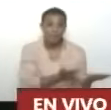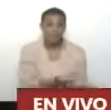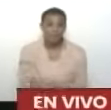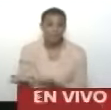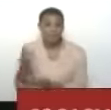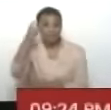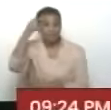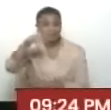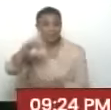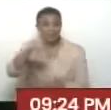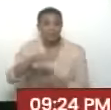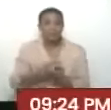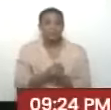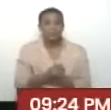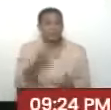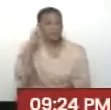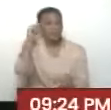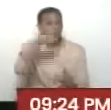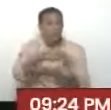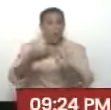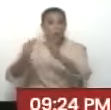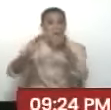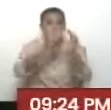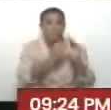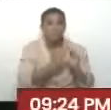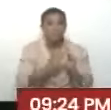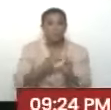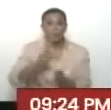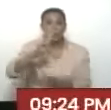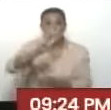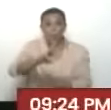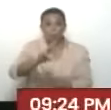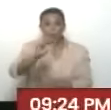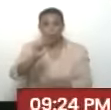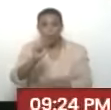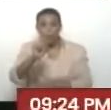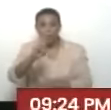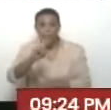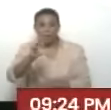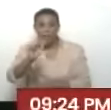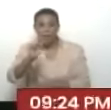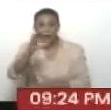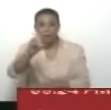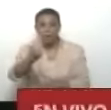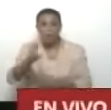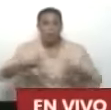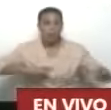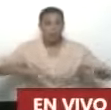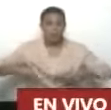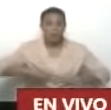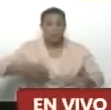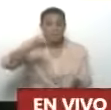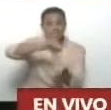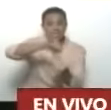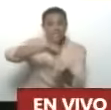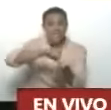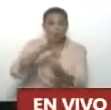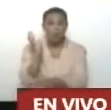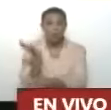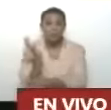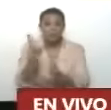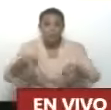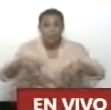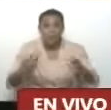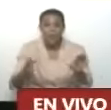¿Ah? Directamente de las comunidades Guarao. Es coordinadora del eje central del Congreso de la